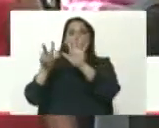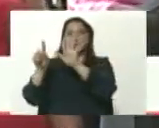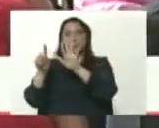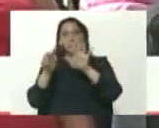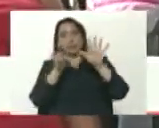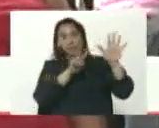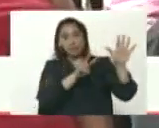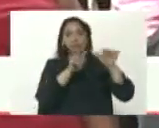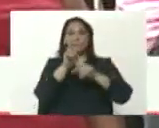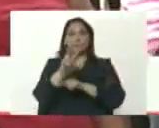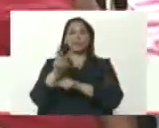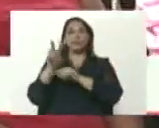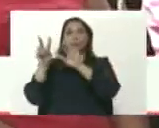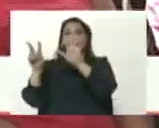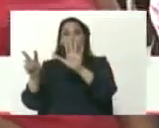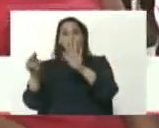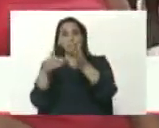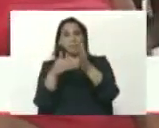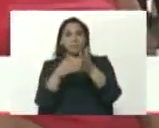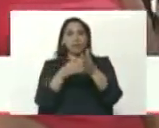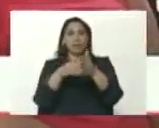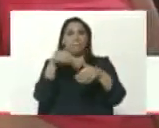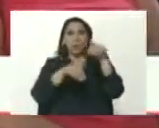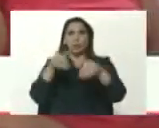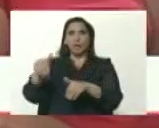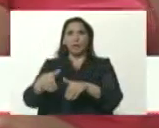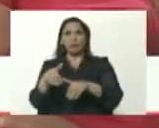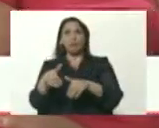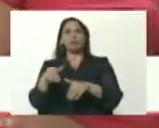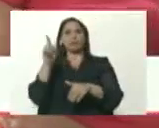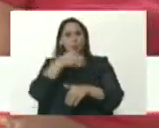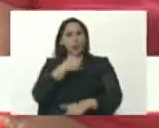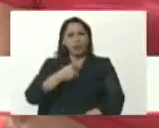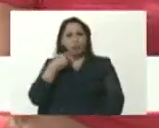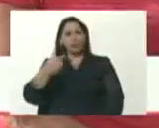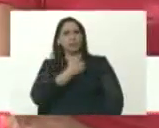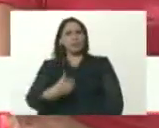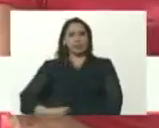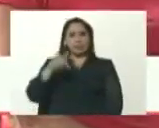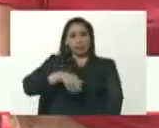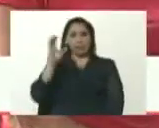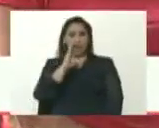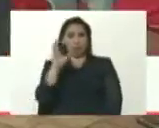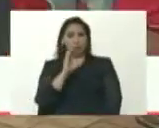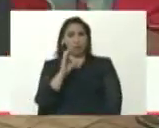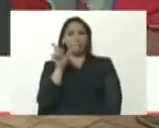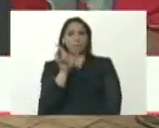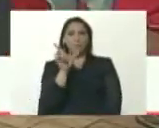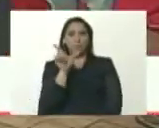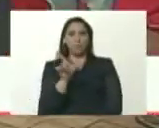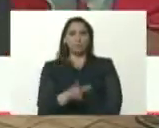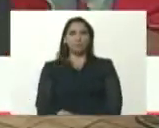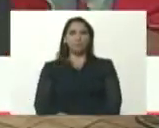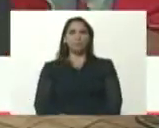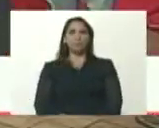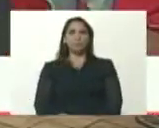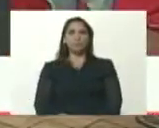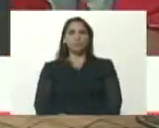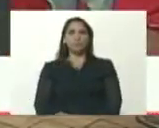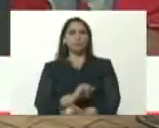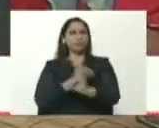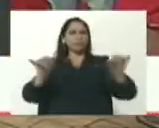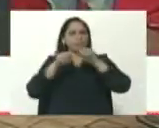1.727.000 votantes y electores que hay en la ciudad de Caracas. Yo quiero decirle, presidente, que acá en Caracas el Partido Socialista Unido de Venezuela